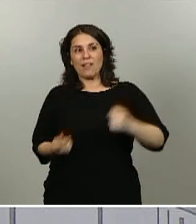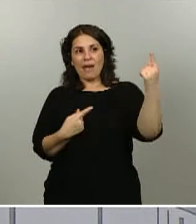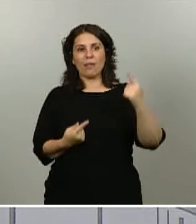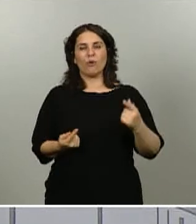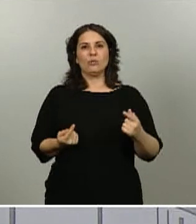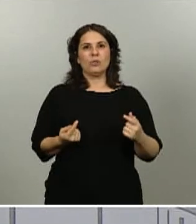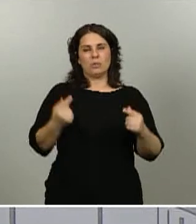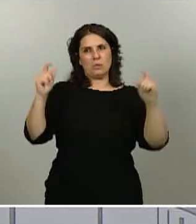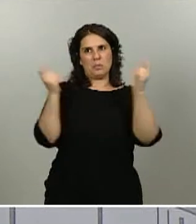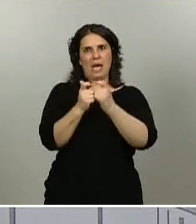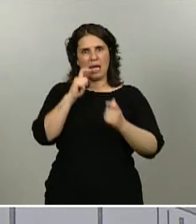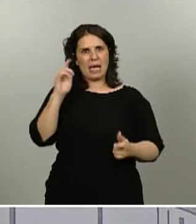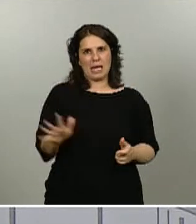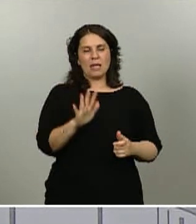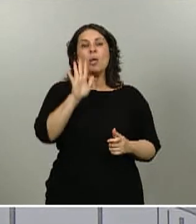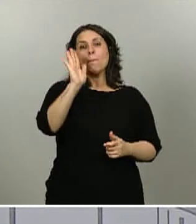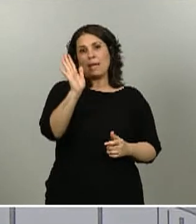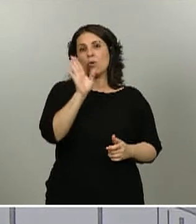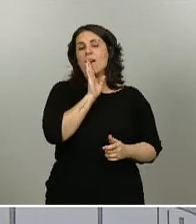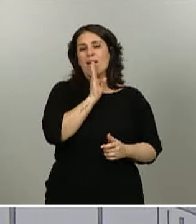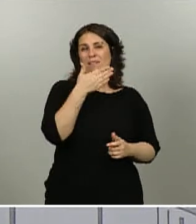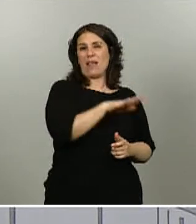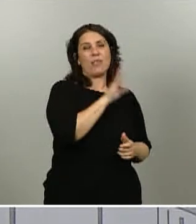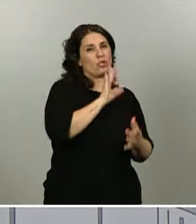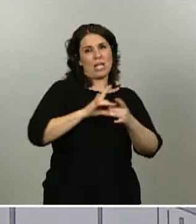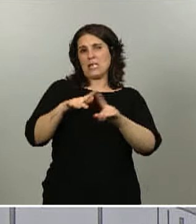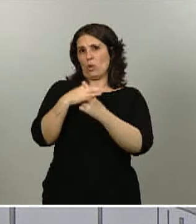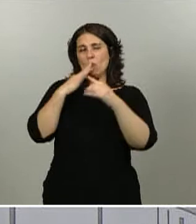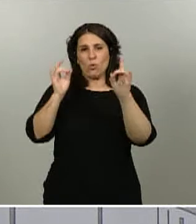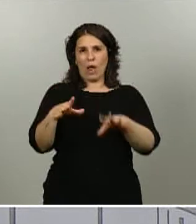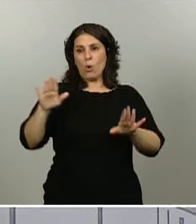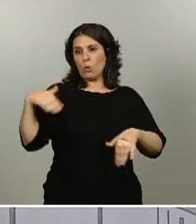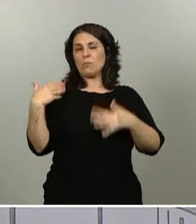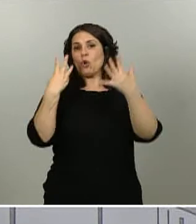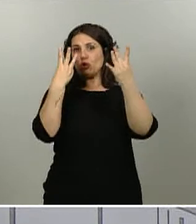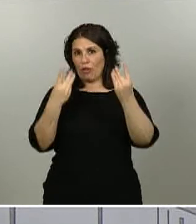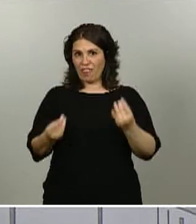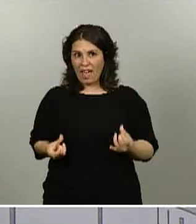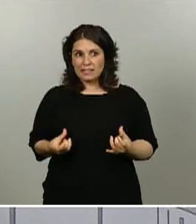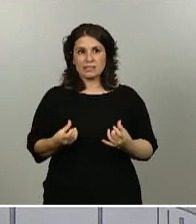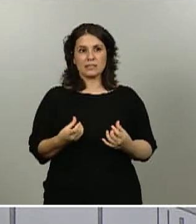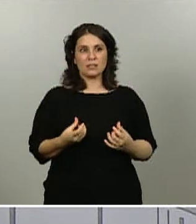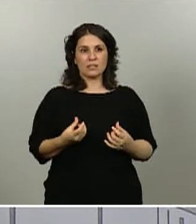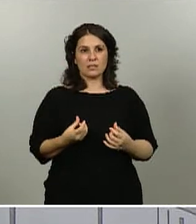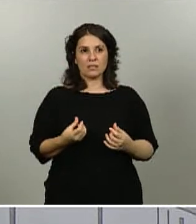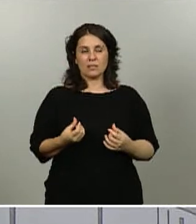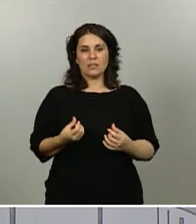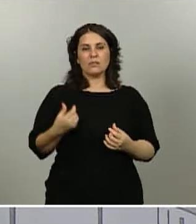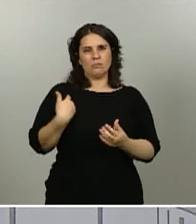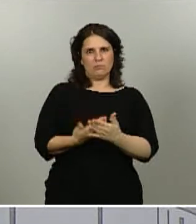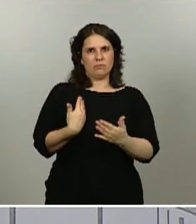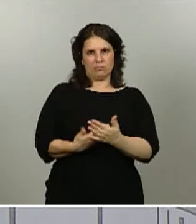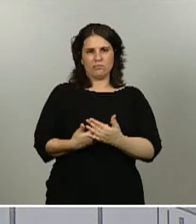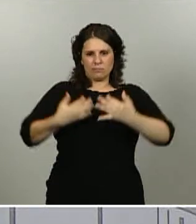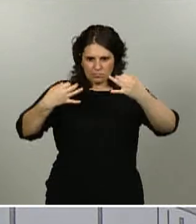es lo mismo que decía con los fallecidos. En los últimos días, los últimos 8 días, hemos estado verificando que los datos